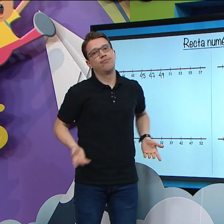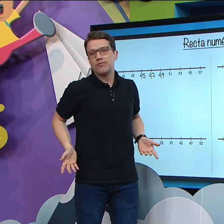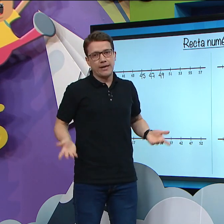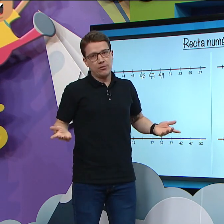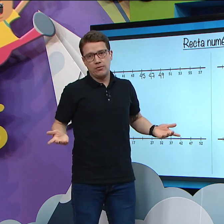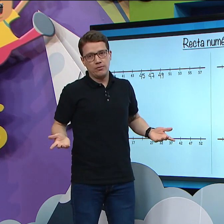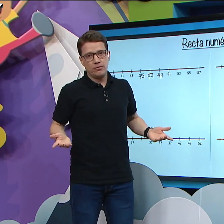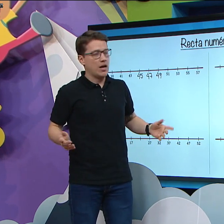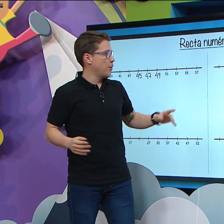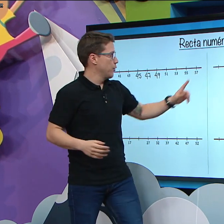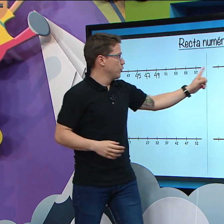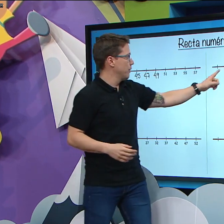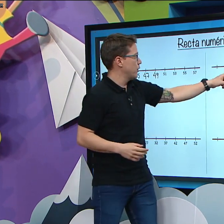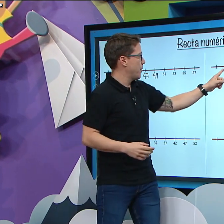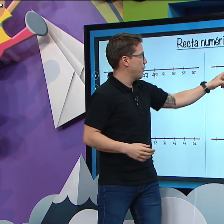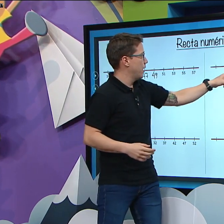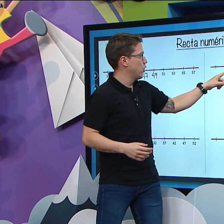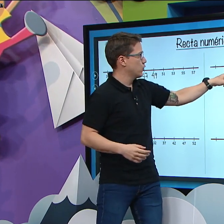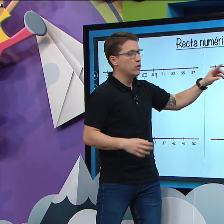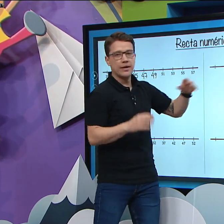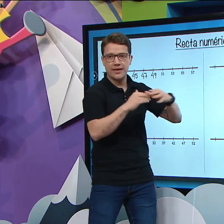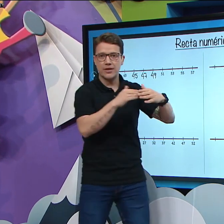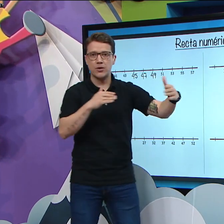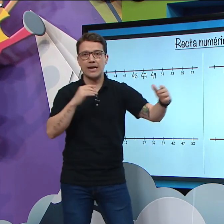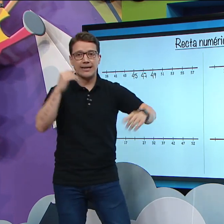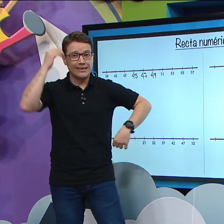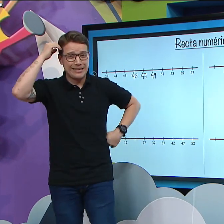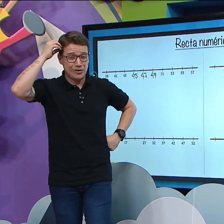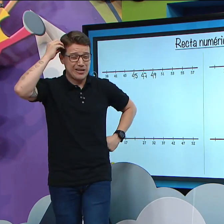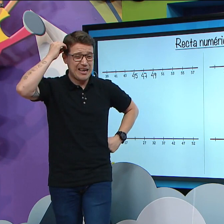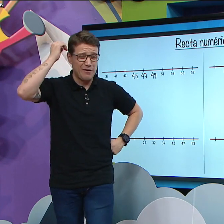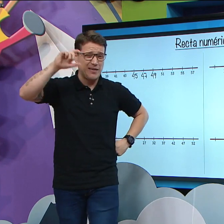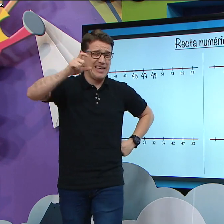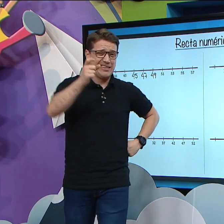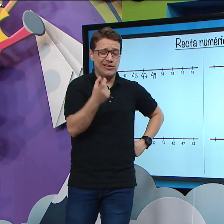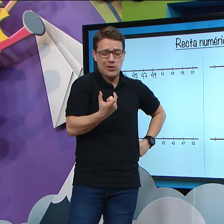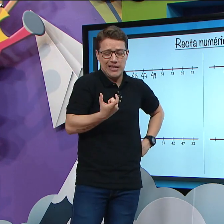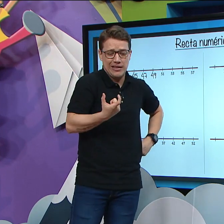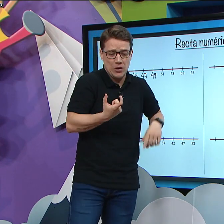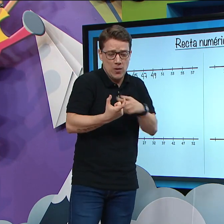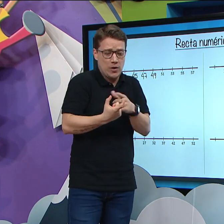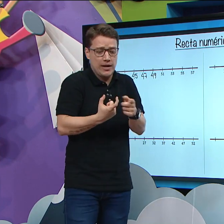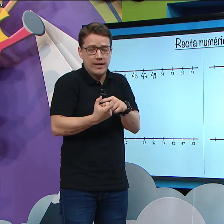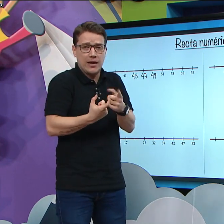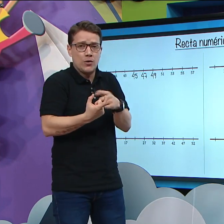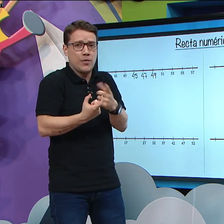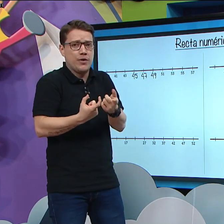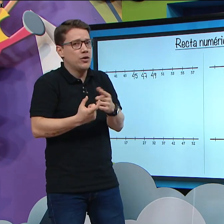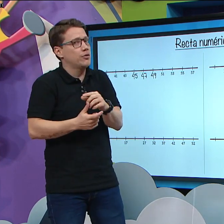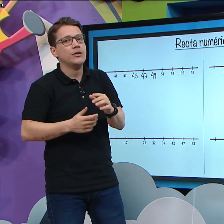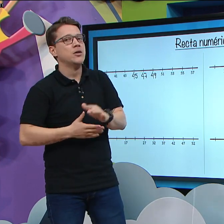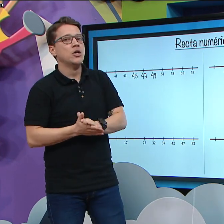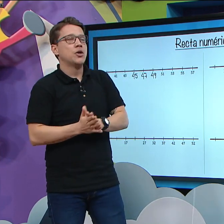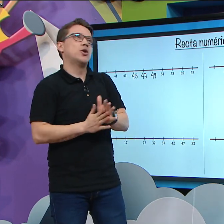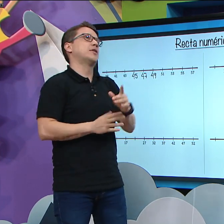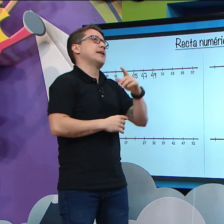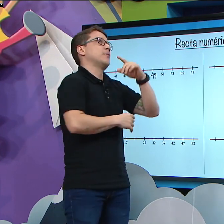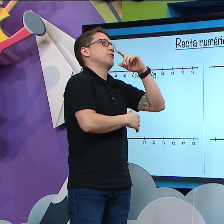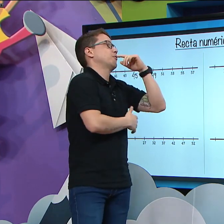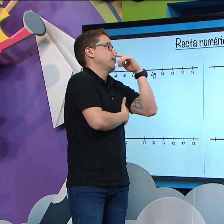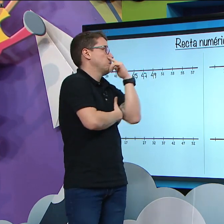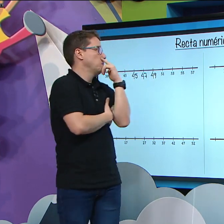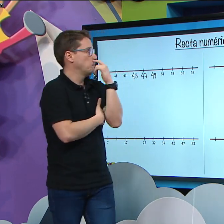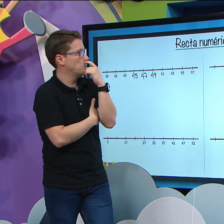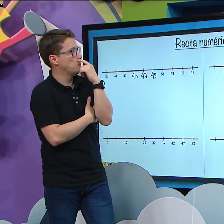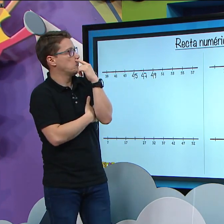consecutivos, ¿cierto? O sea, no hay un número después del otro dentro de la recta, entonces la diferencia entre dos valores que están uno después del otro, no los